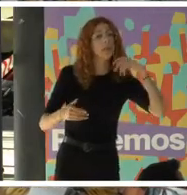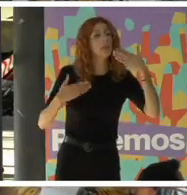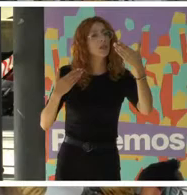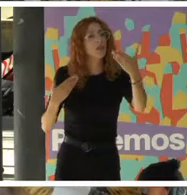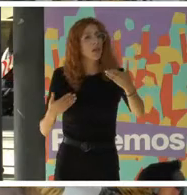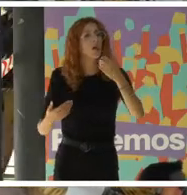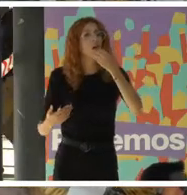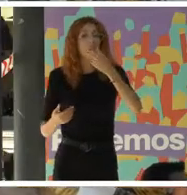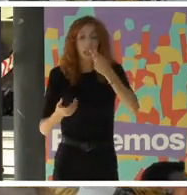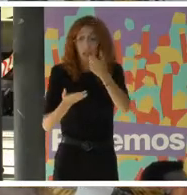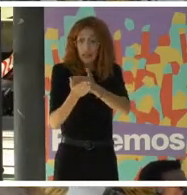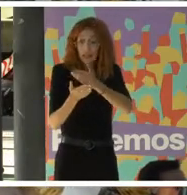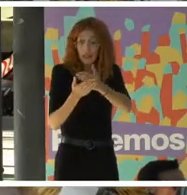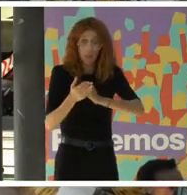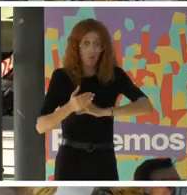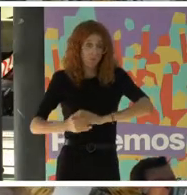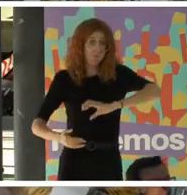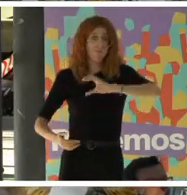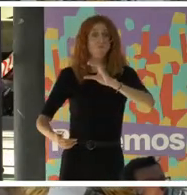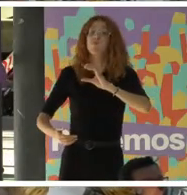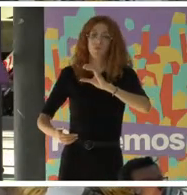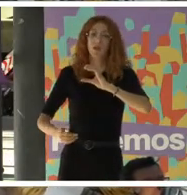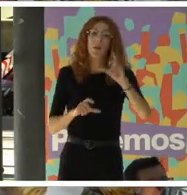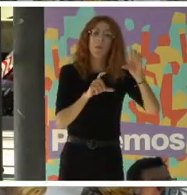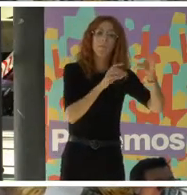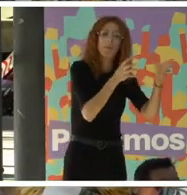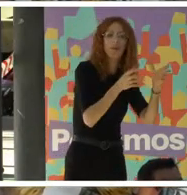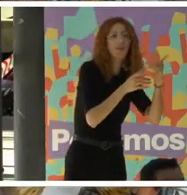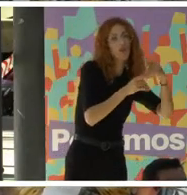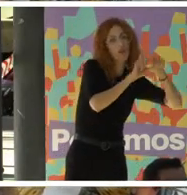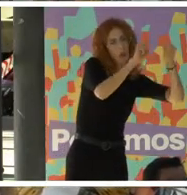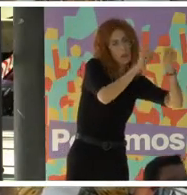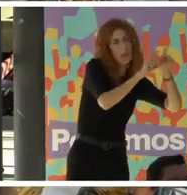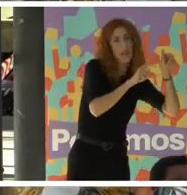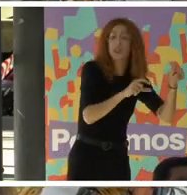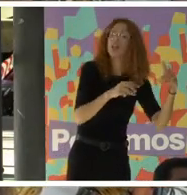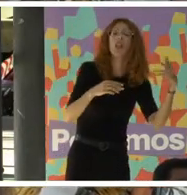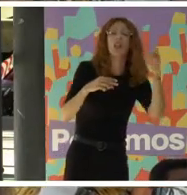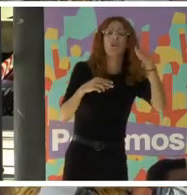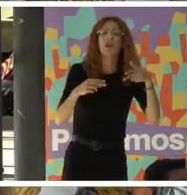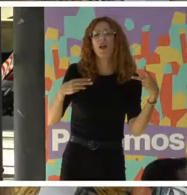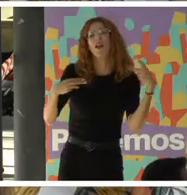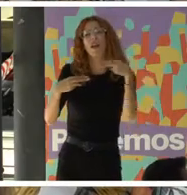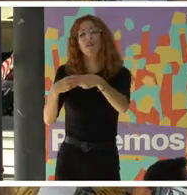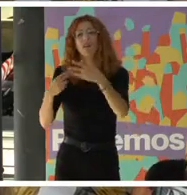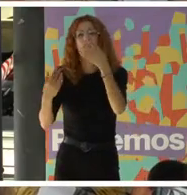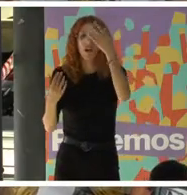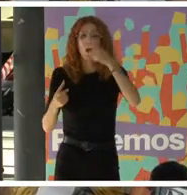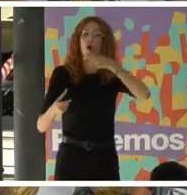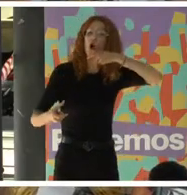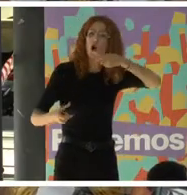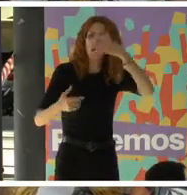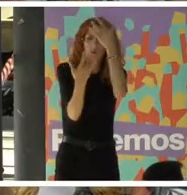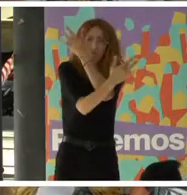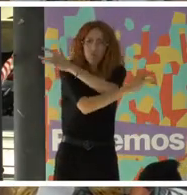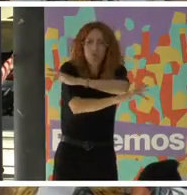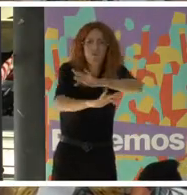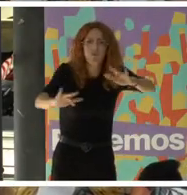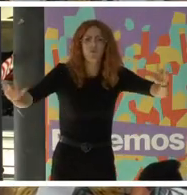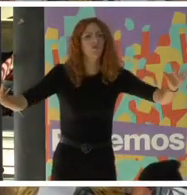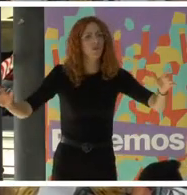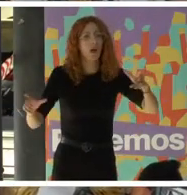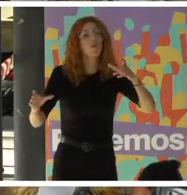los salarios suben más que los beneficios empresariales y que se evita que extiendan el odio sobre la gente a través de los medios